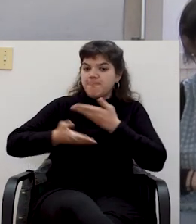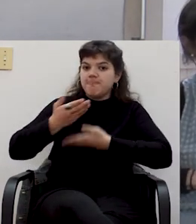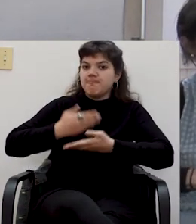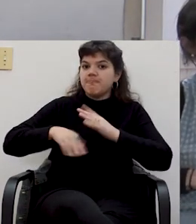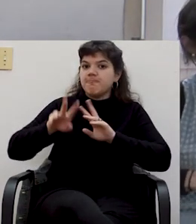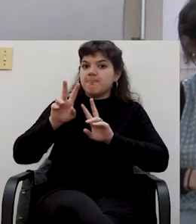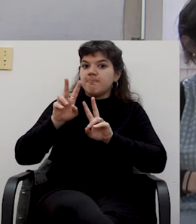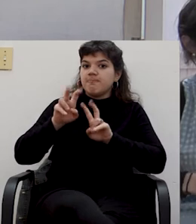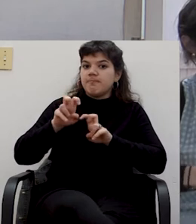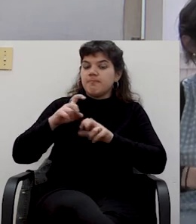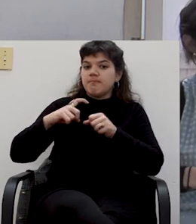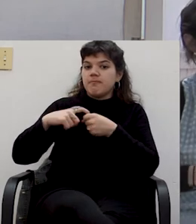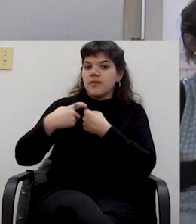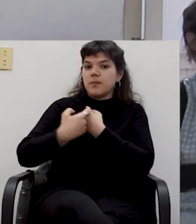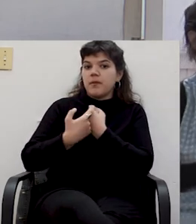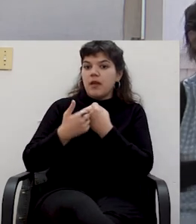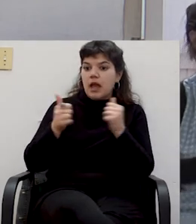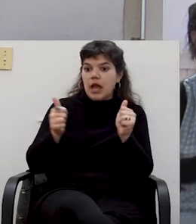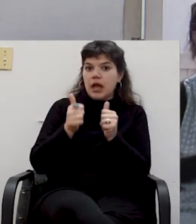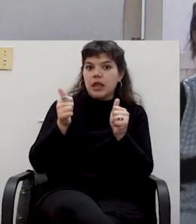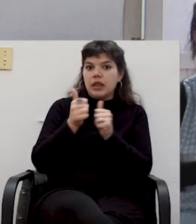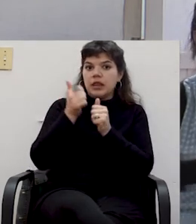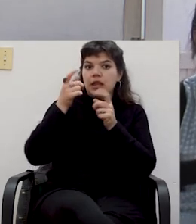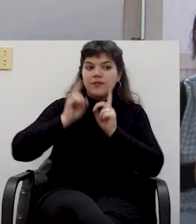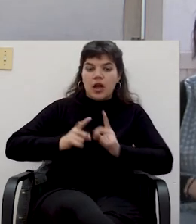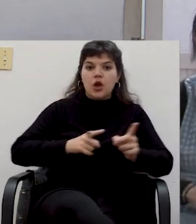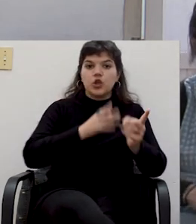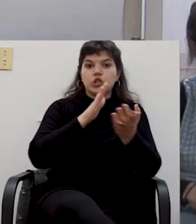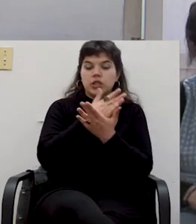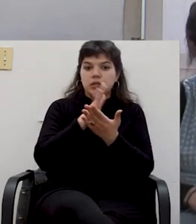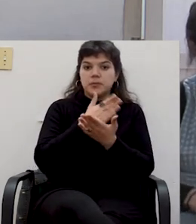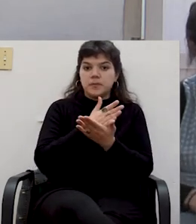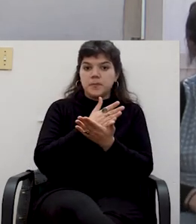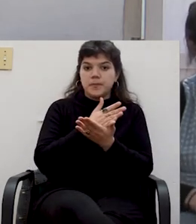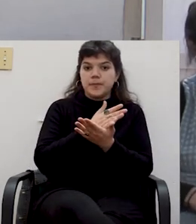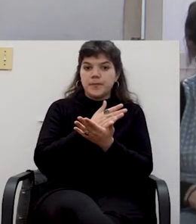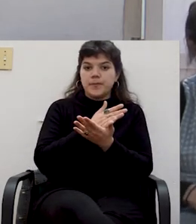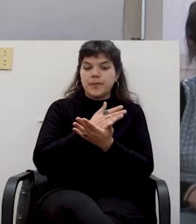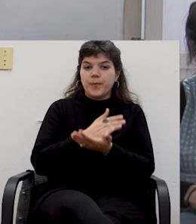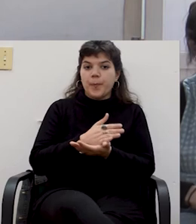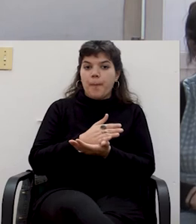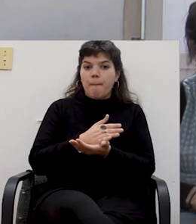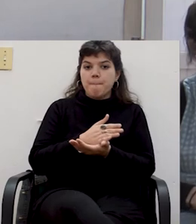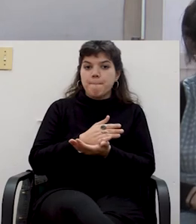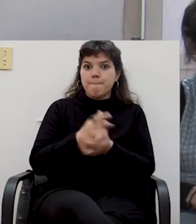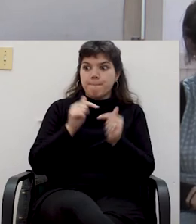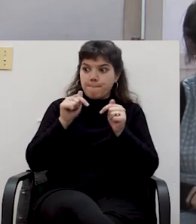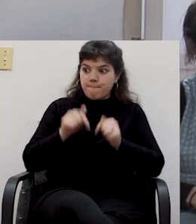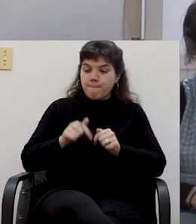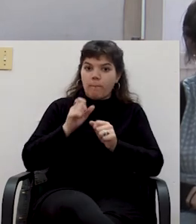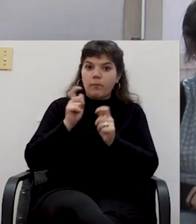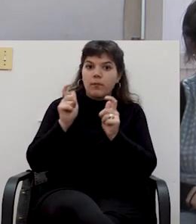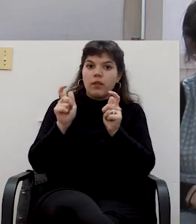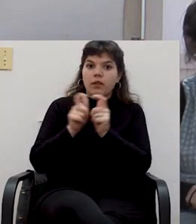de Actuación y Prevención ante el Acoso y la Discriminación. Y este equipo